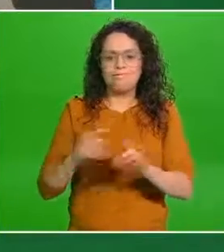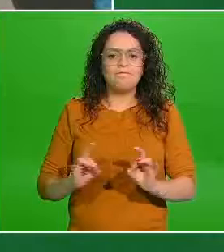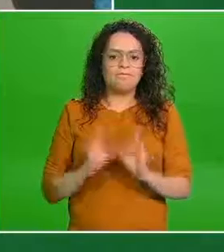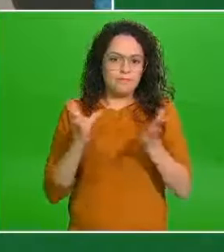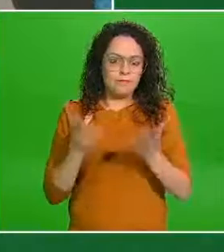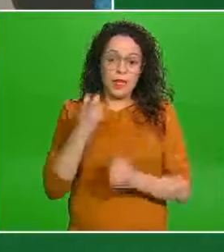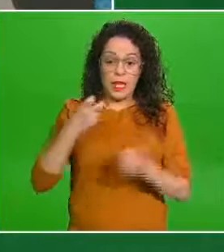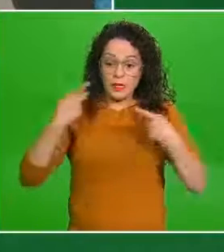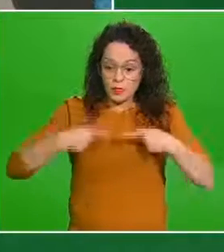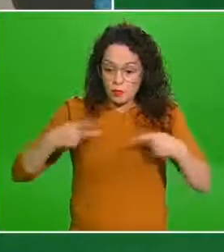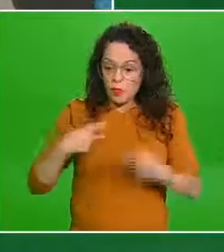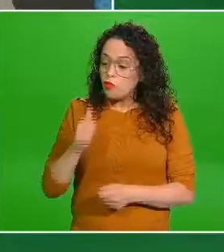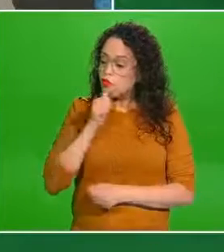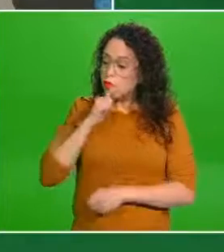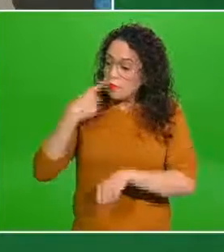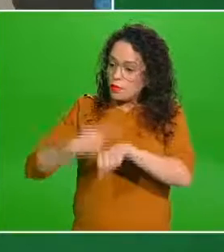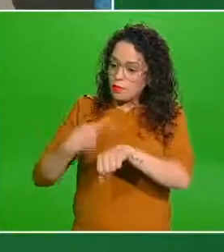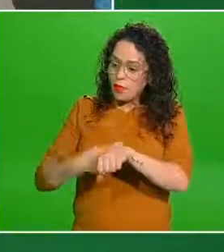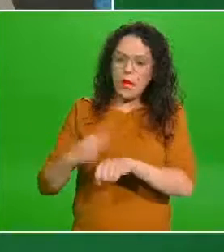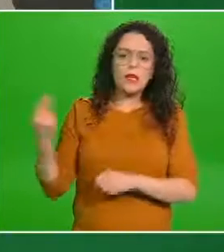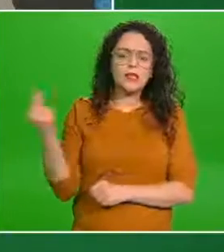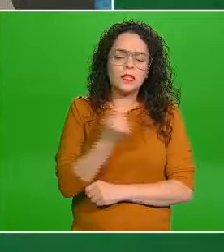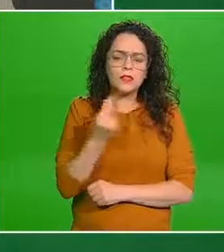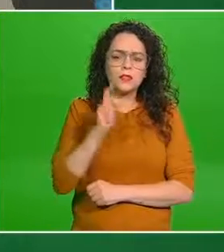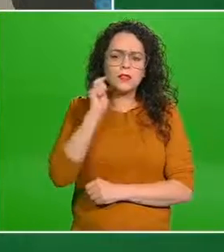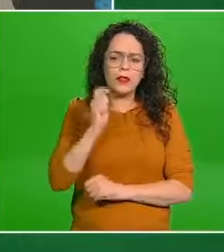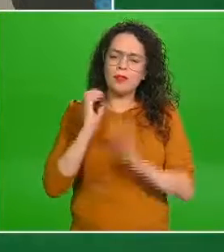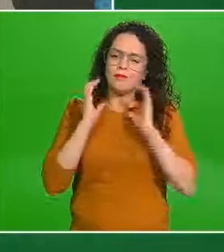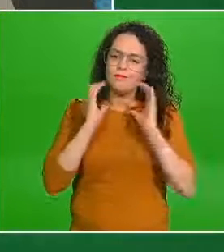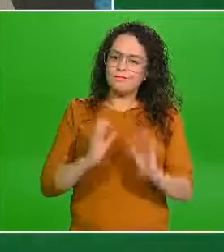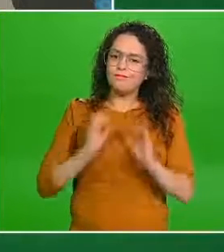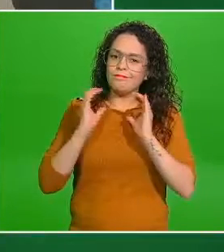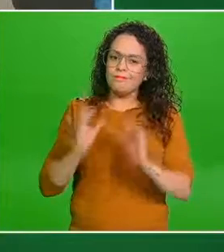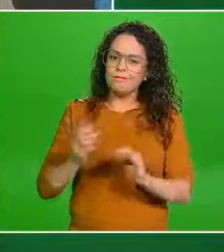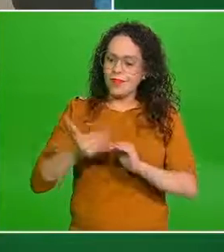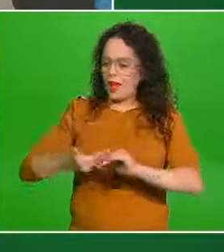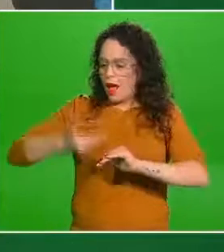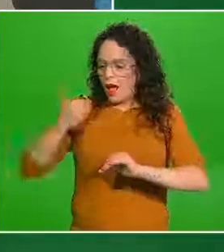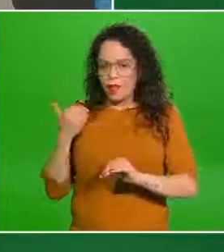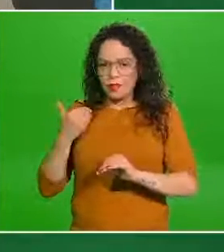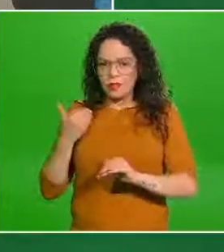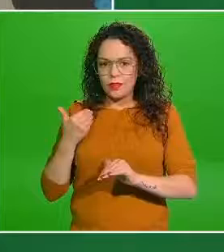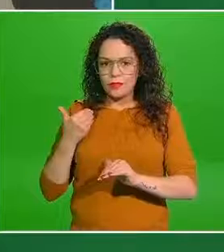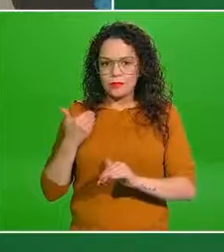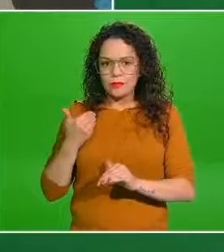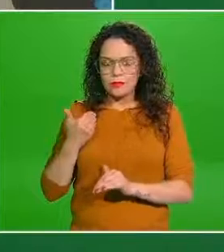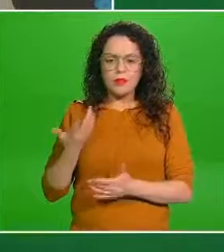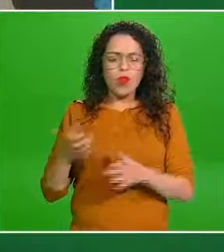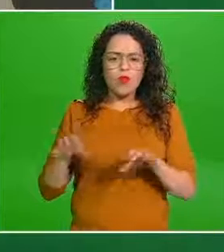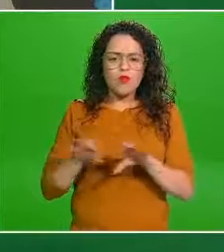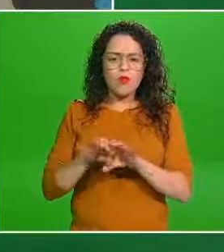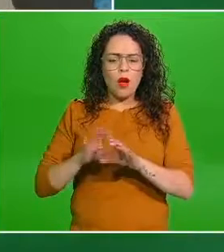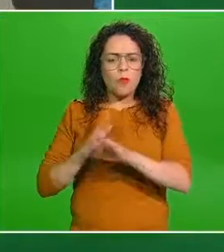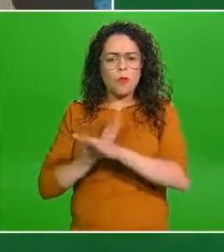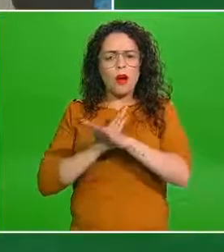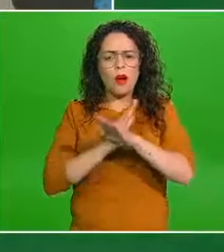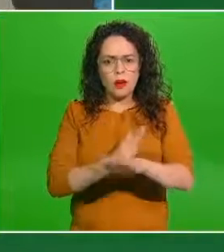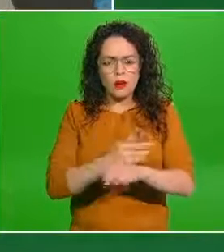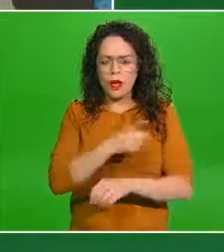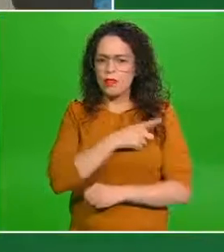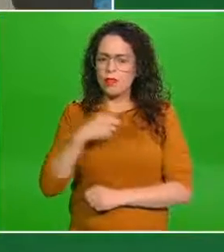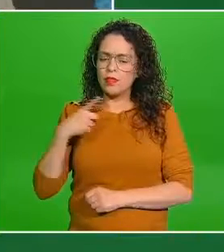las personas que aún no enferman con la prevención. Y la prevención es una atención